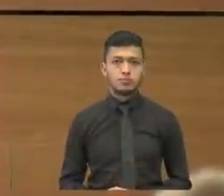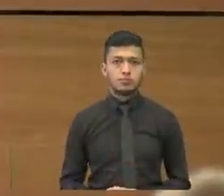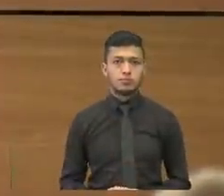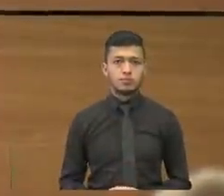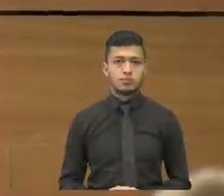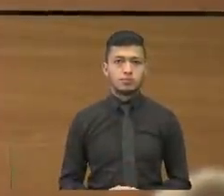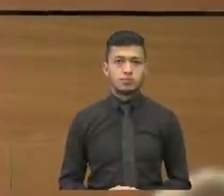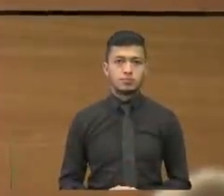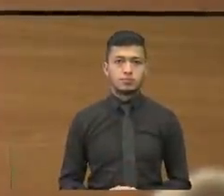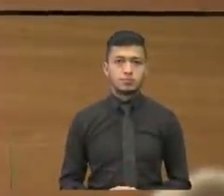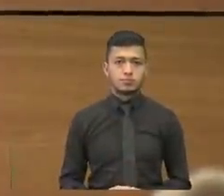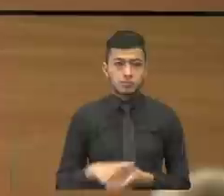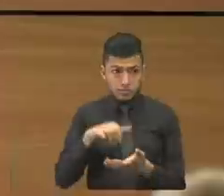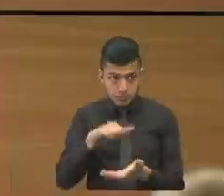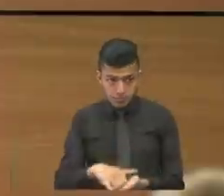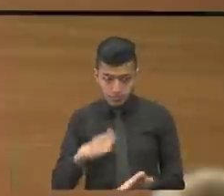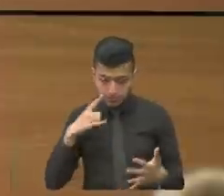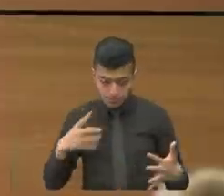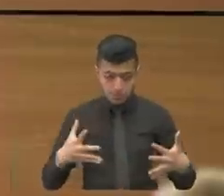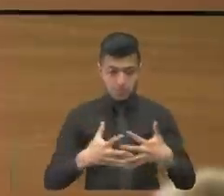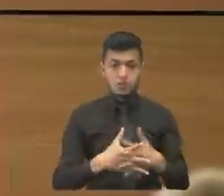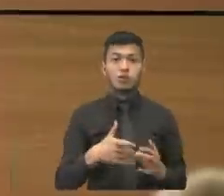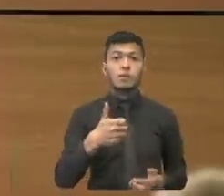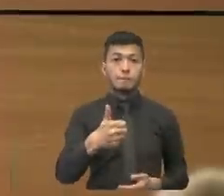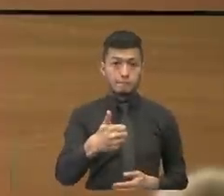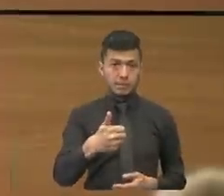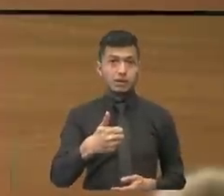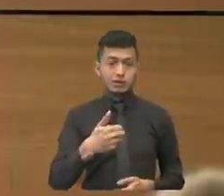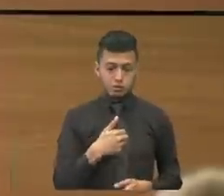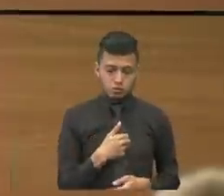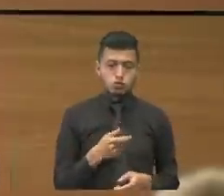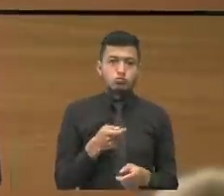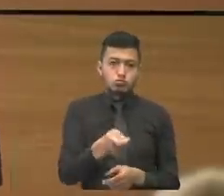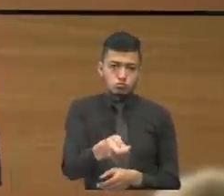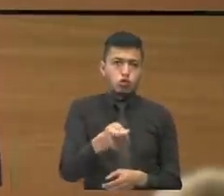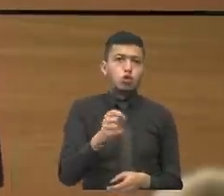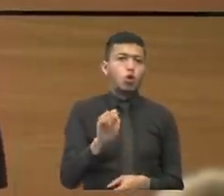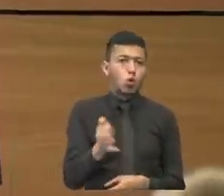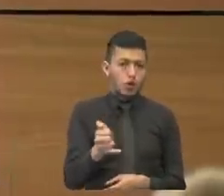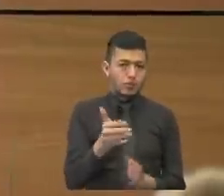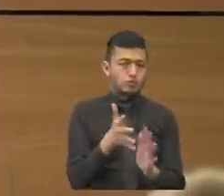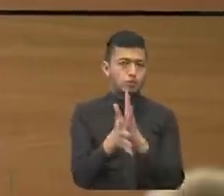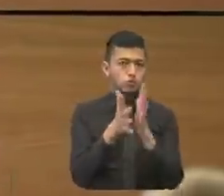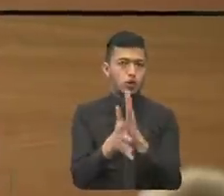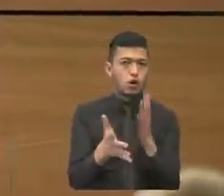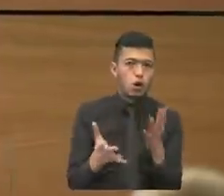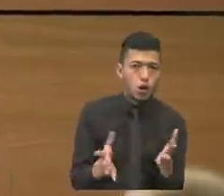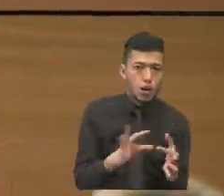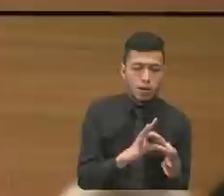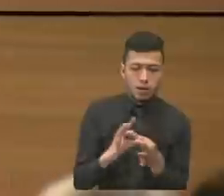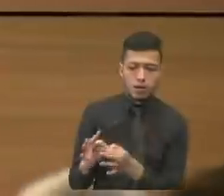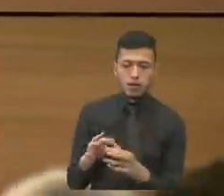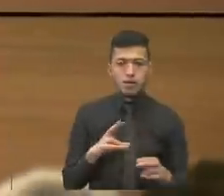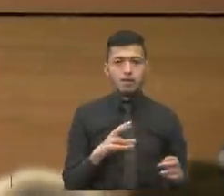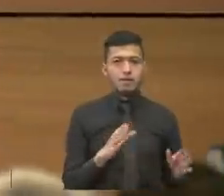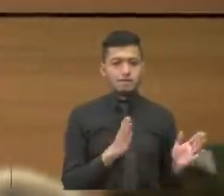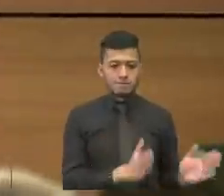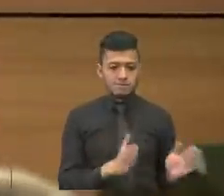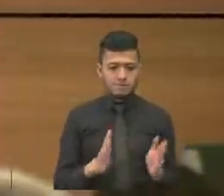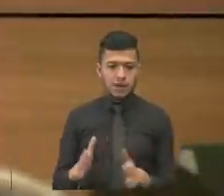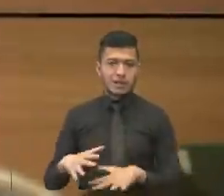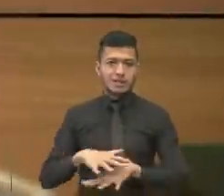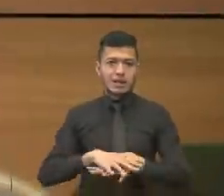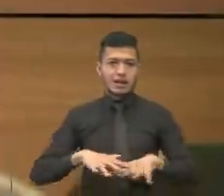Y esto se va a integrar bien, el jueves les voy a contar cómo, se va a integrar muy bien con las siguientes fases de la red